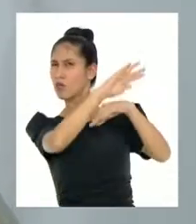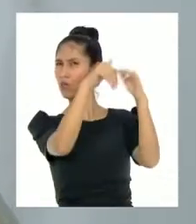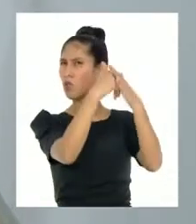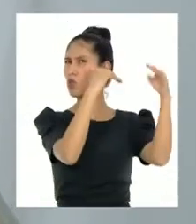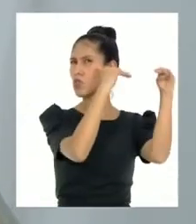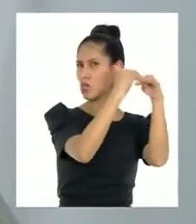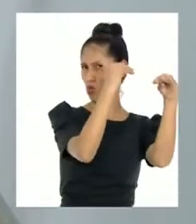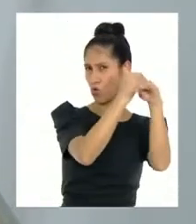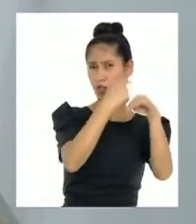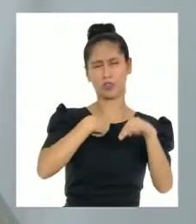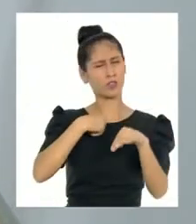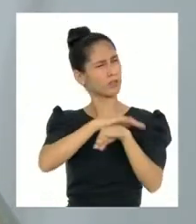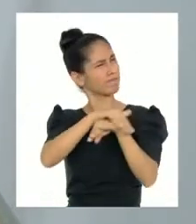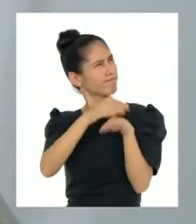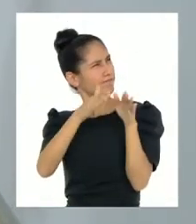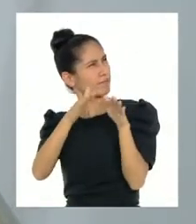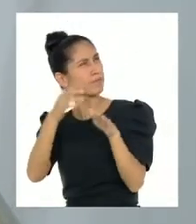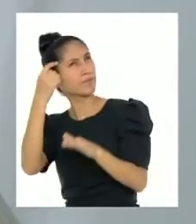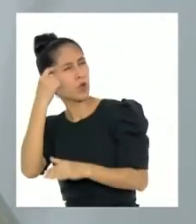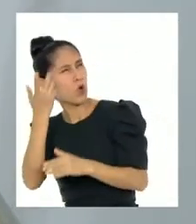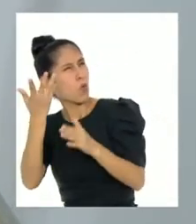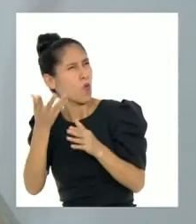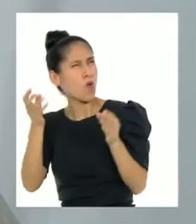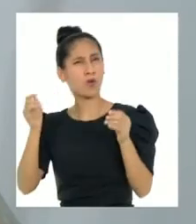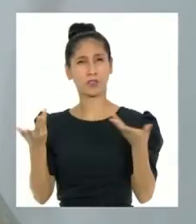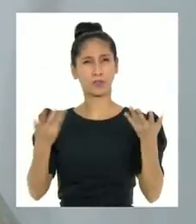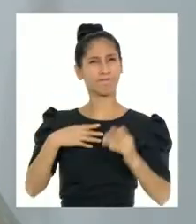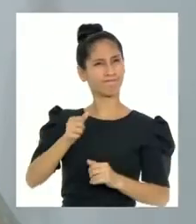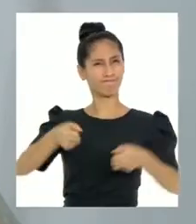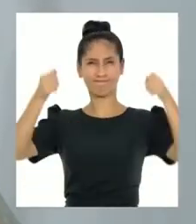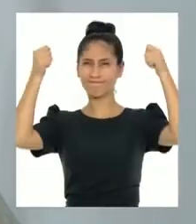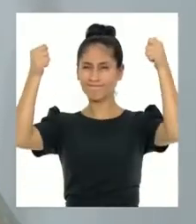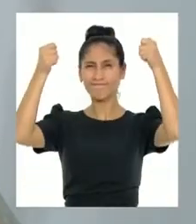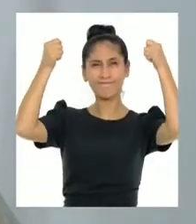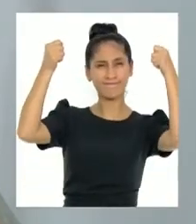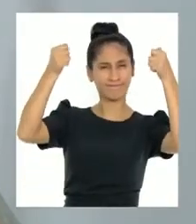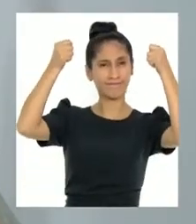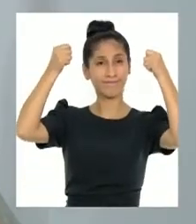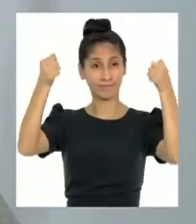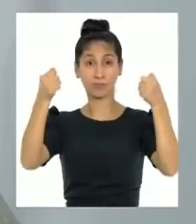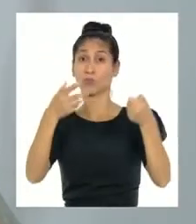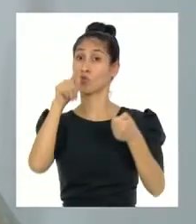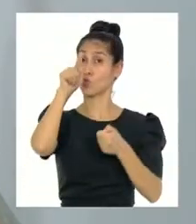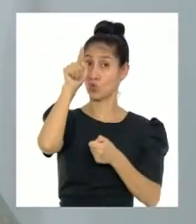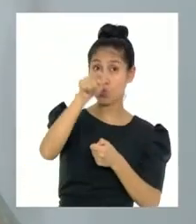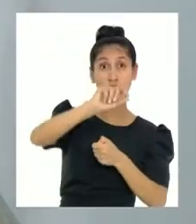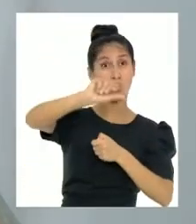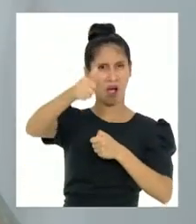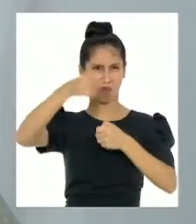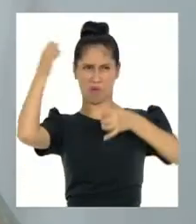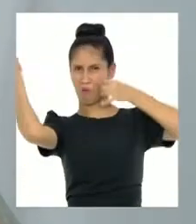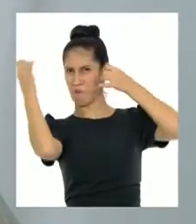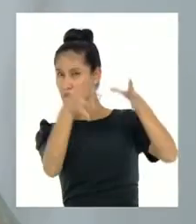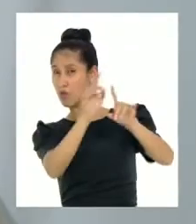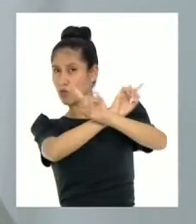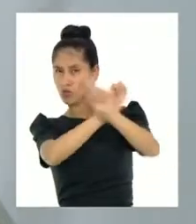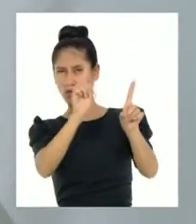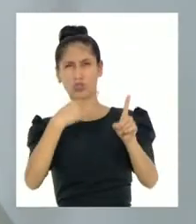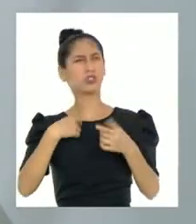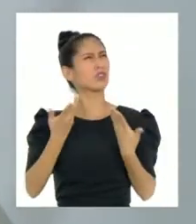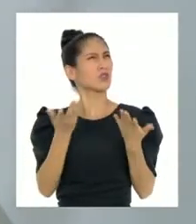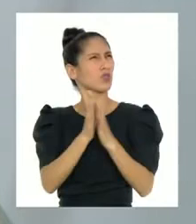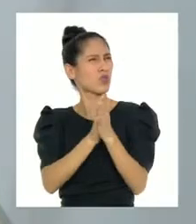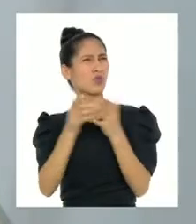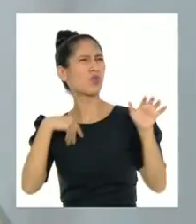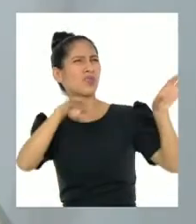una campaña de sensibilización para que cambiemos estas actitudes y no se sigan presentándose estos casos. Quisiera que me brindes